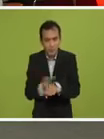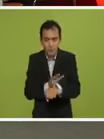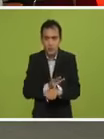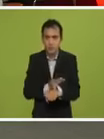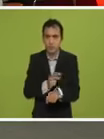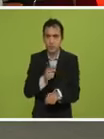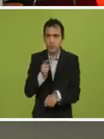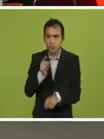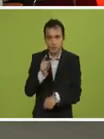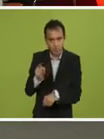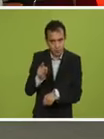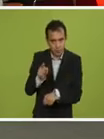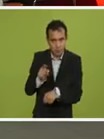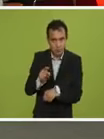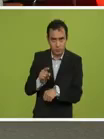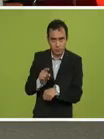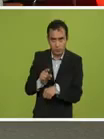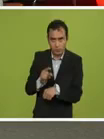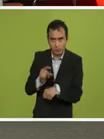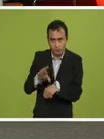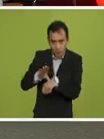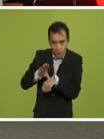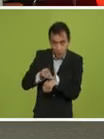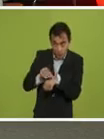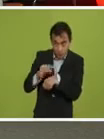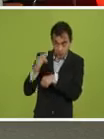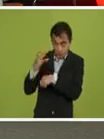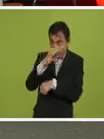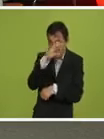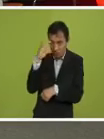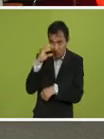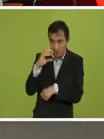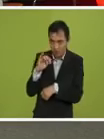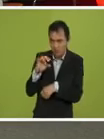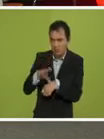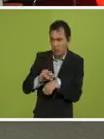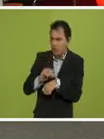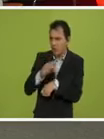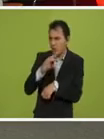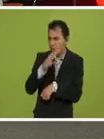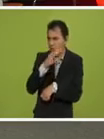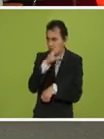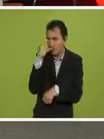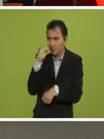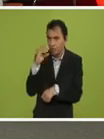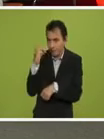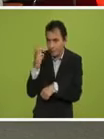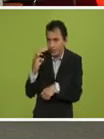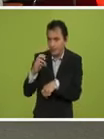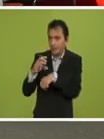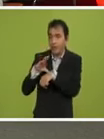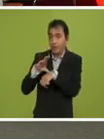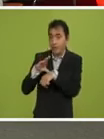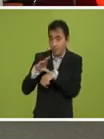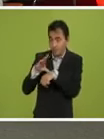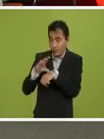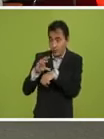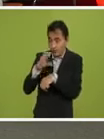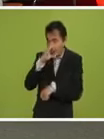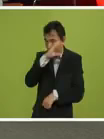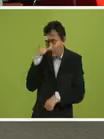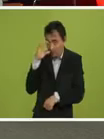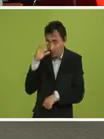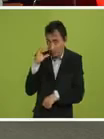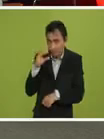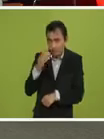si tú permites que alguien te tome una foto o la compartes con alguien. Esa foto, tú pierdes en ese momento